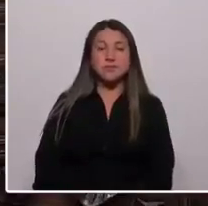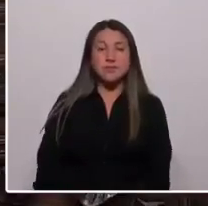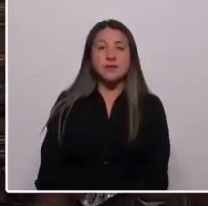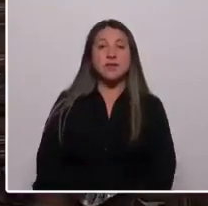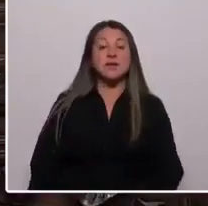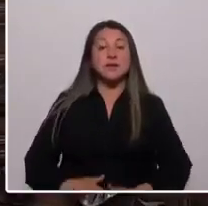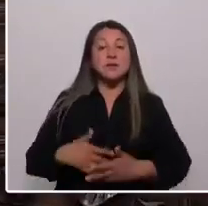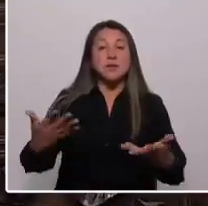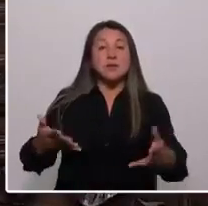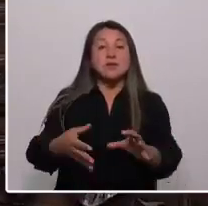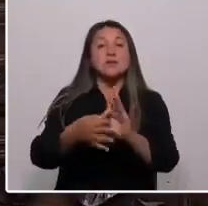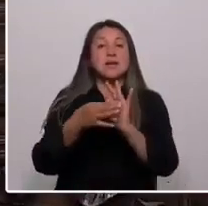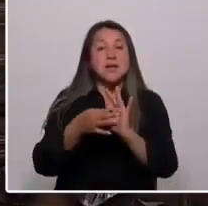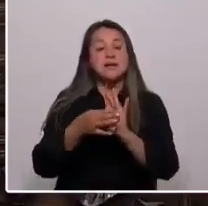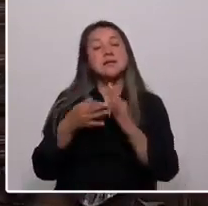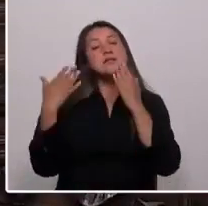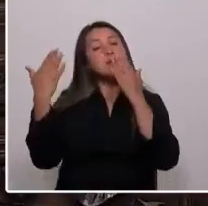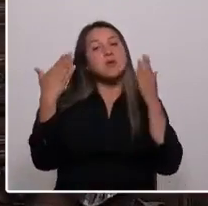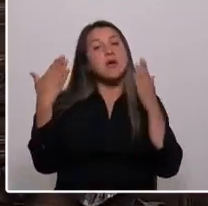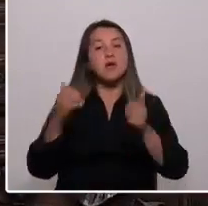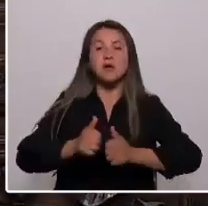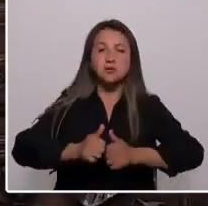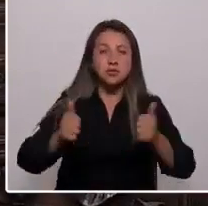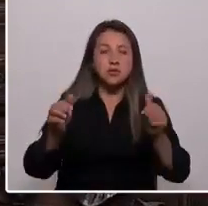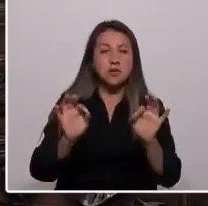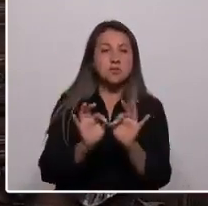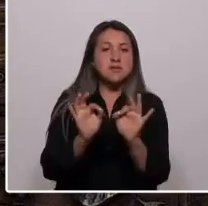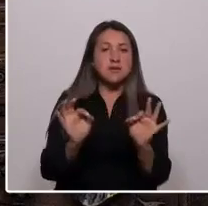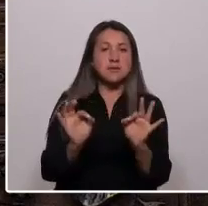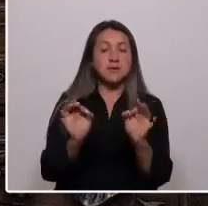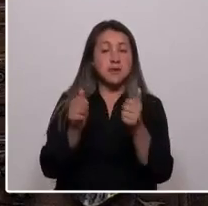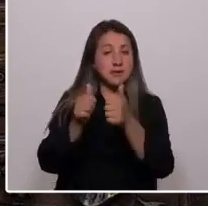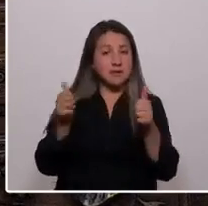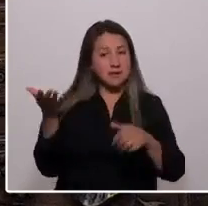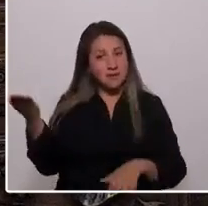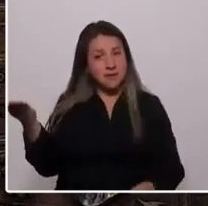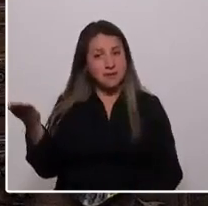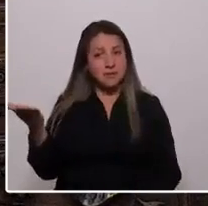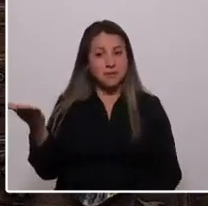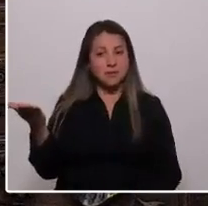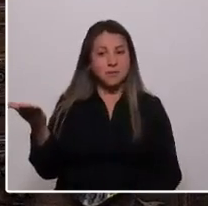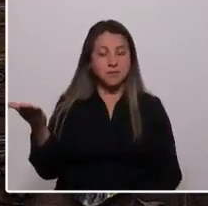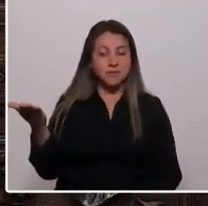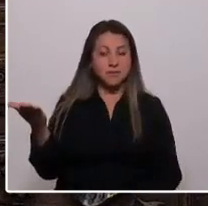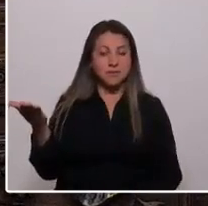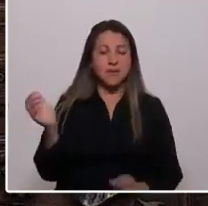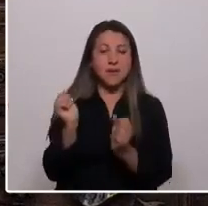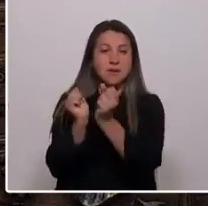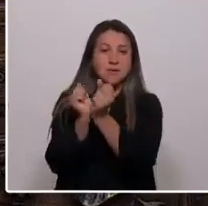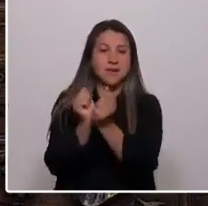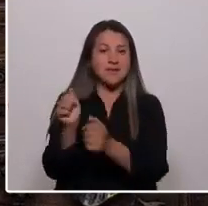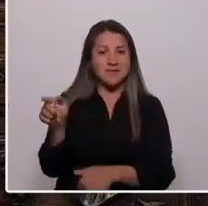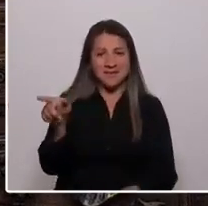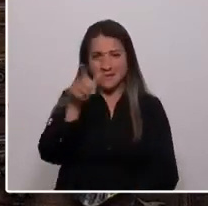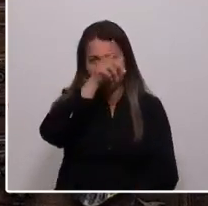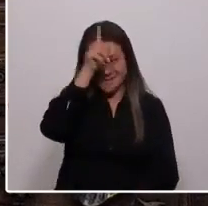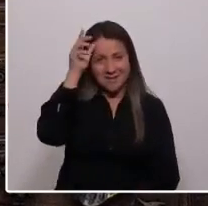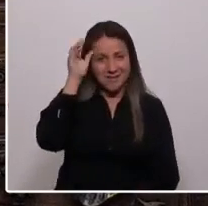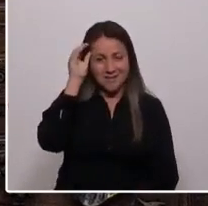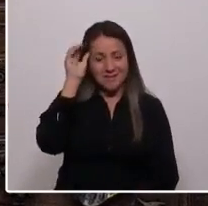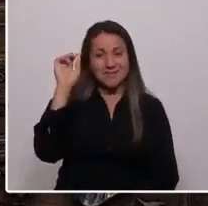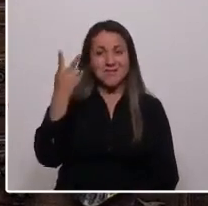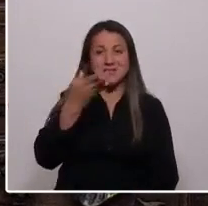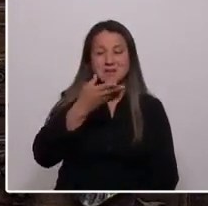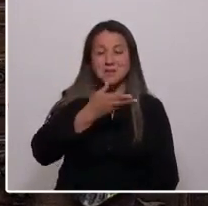muchas gracias te duele cada uno de ustedes especialmente a la mesa no es tu hermana Elisa Loncon tú de su